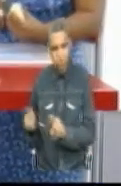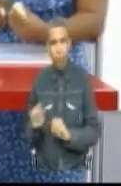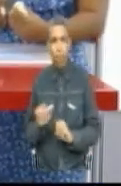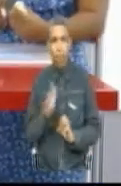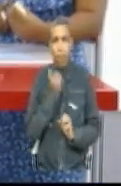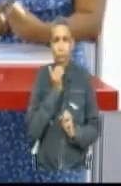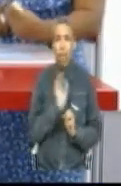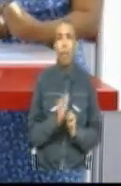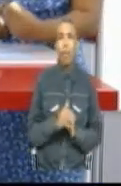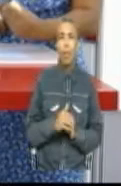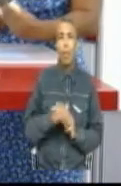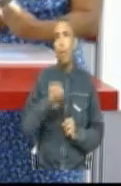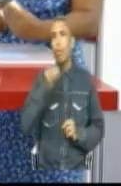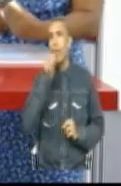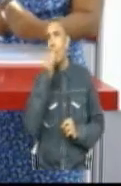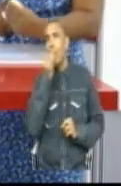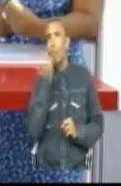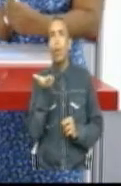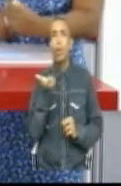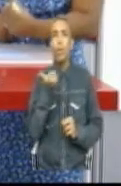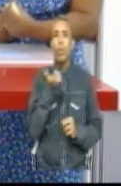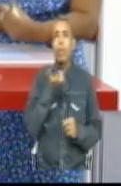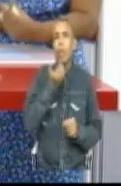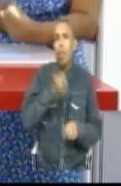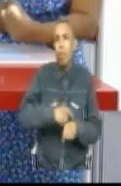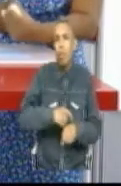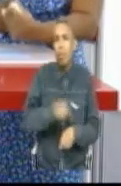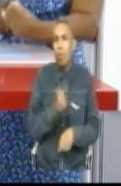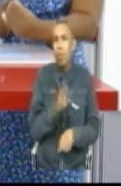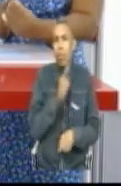almuerzo tiene que esperar lo tiene que ser no